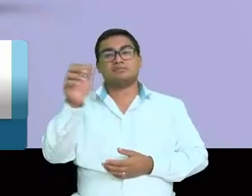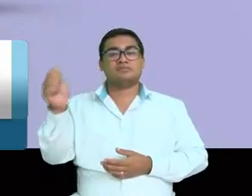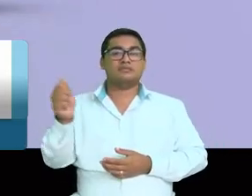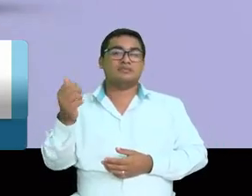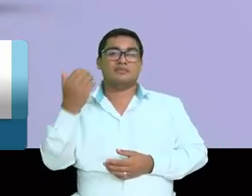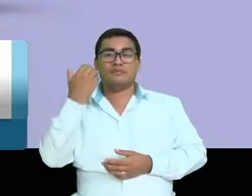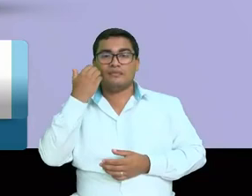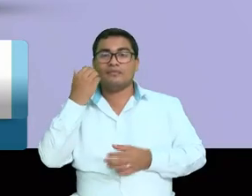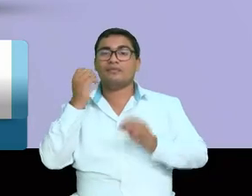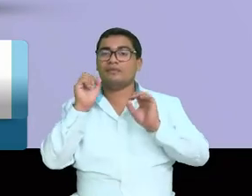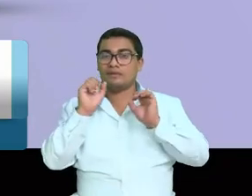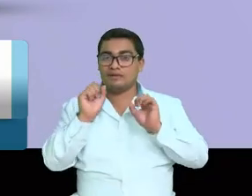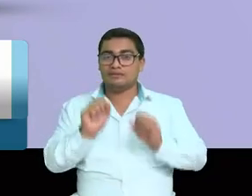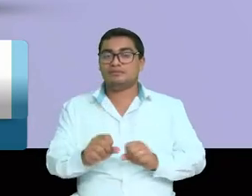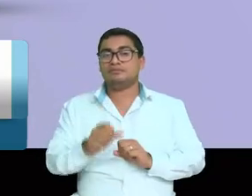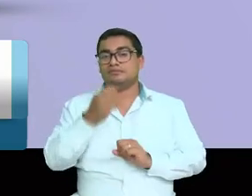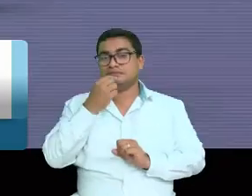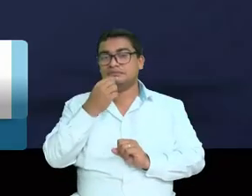podemos nosotros